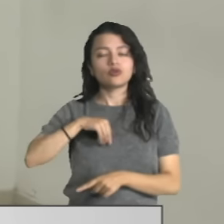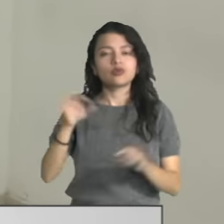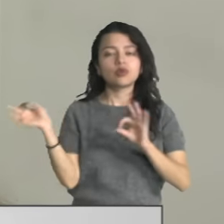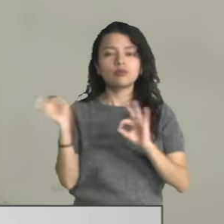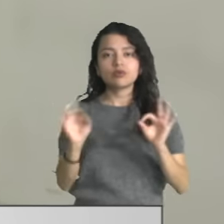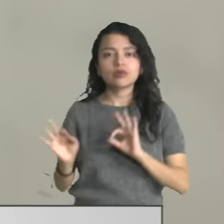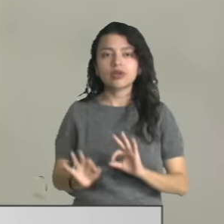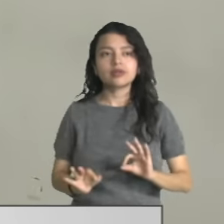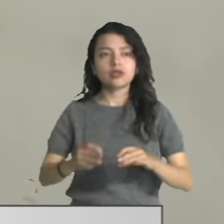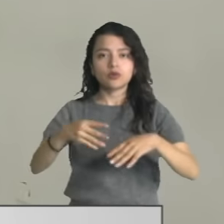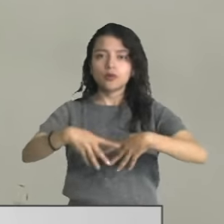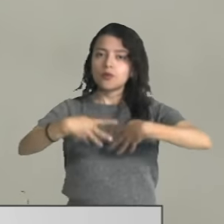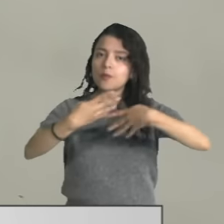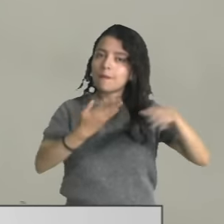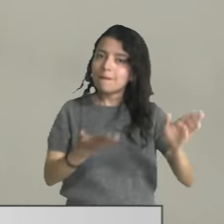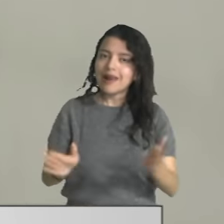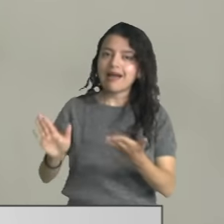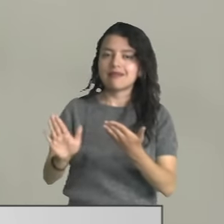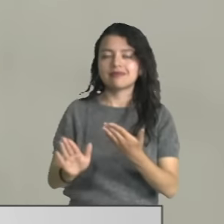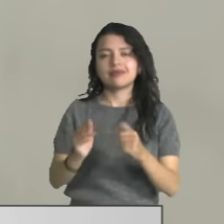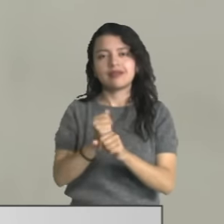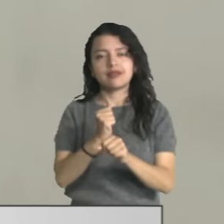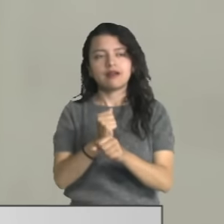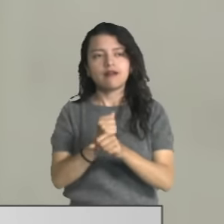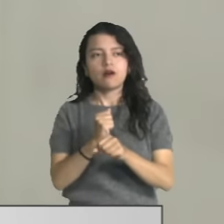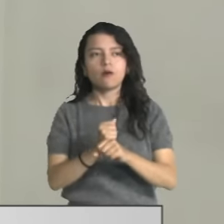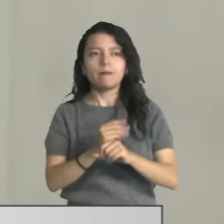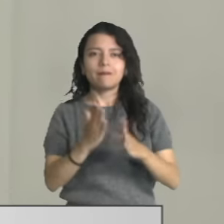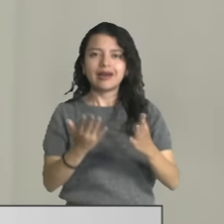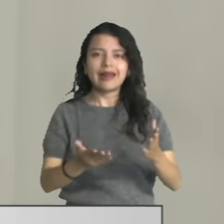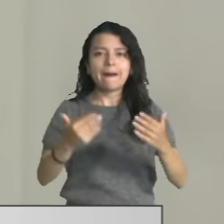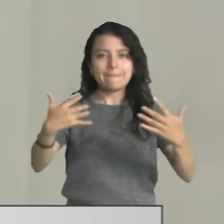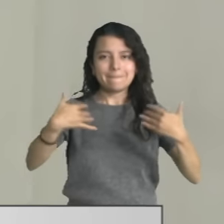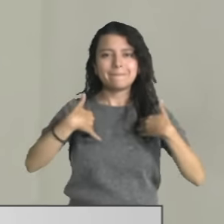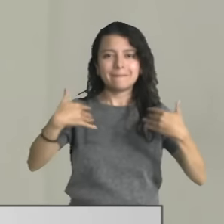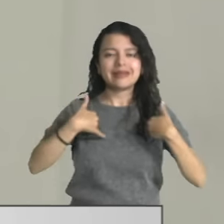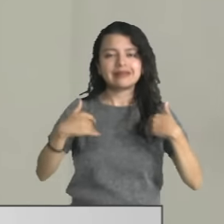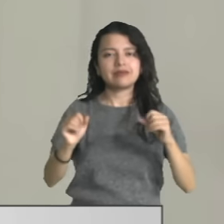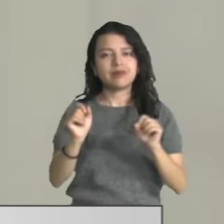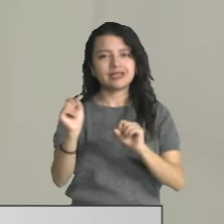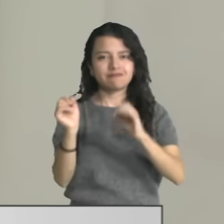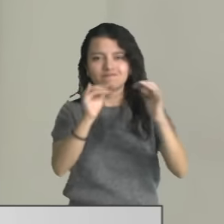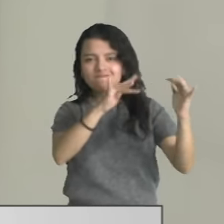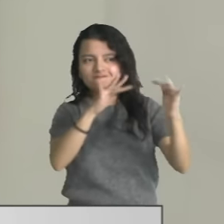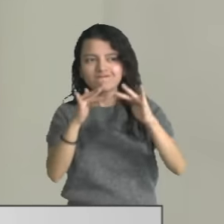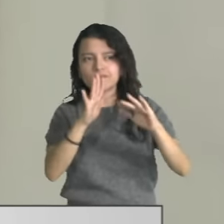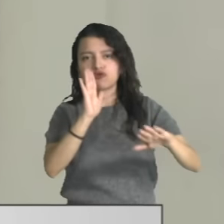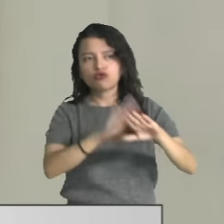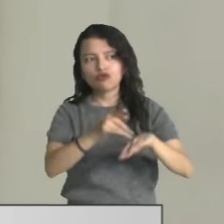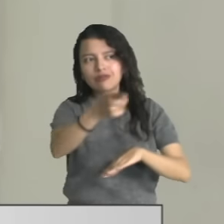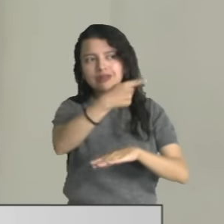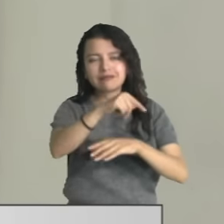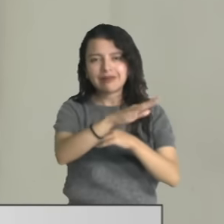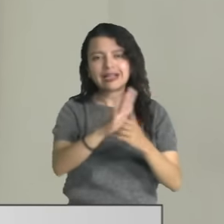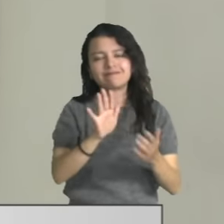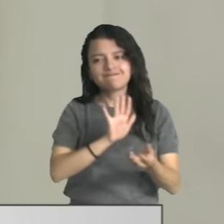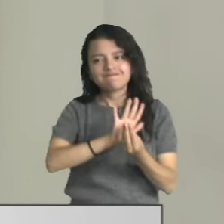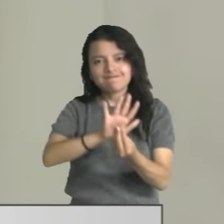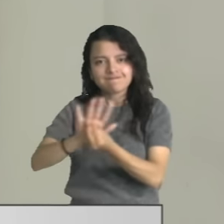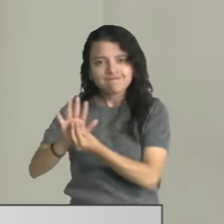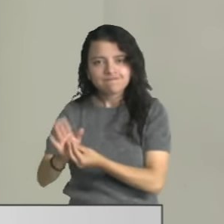trabajo desarrollando un plan de choque para poder atender las víctimas del conflicto armado de nuestra región y de nuestro